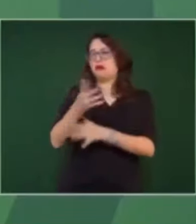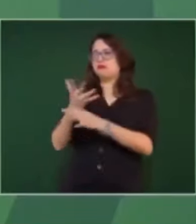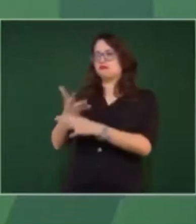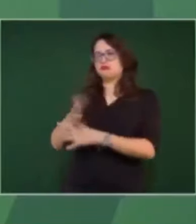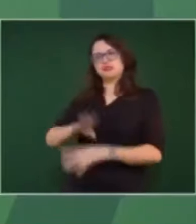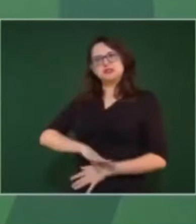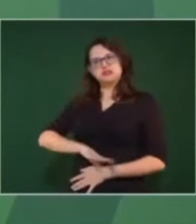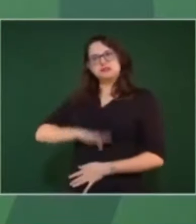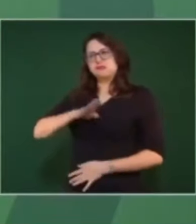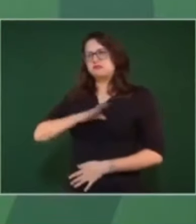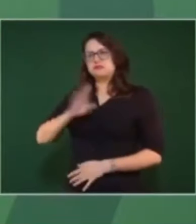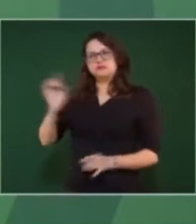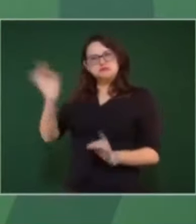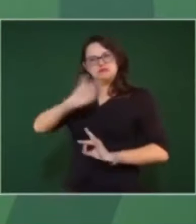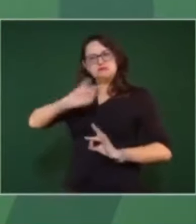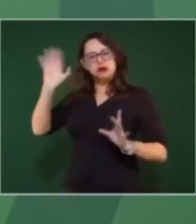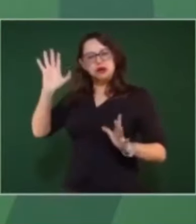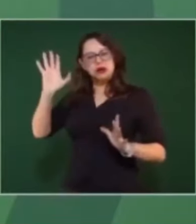Además,